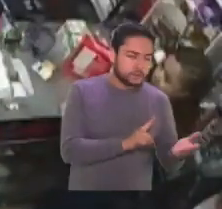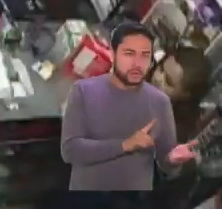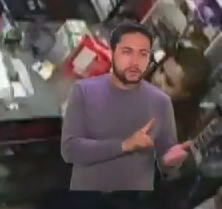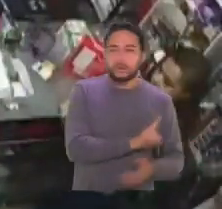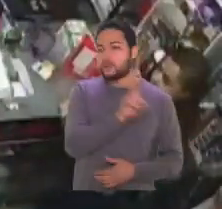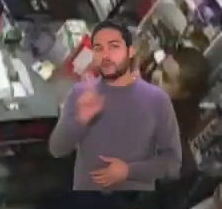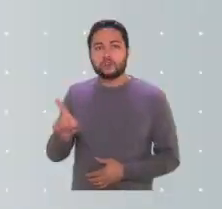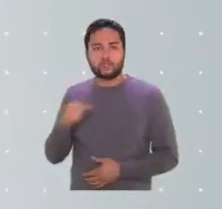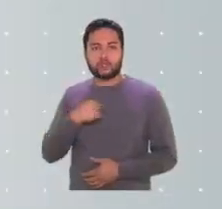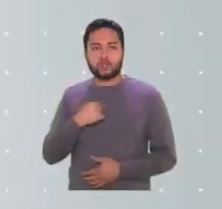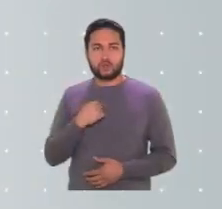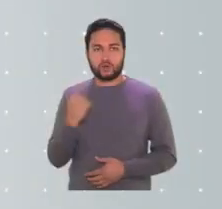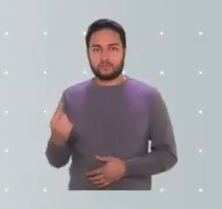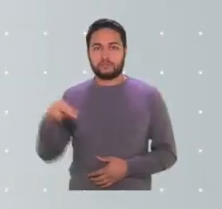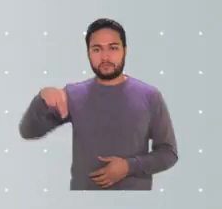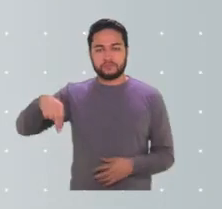yo.